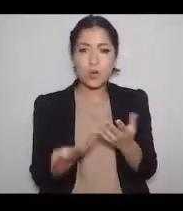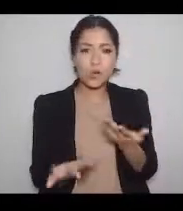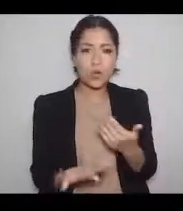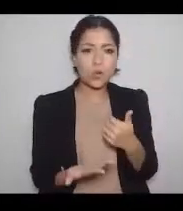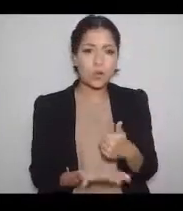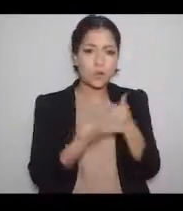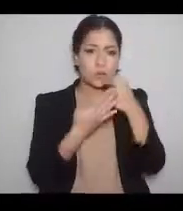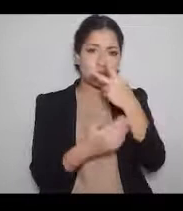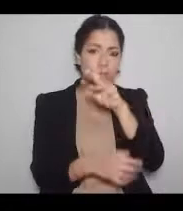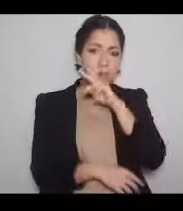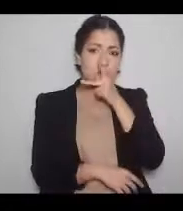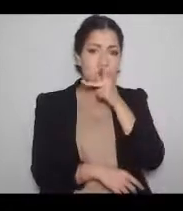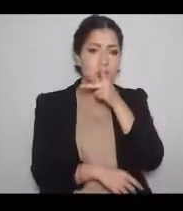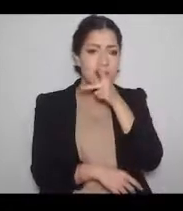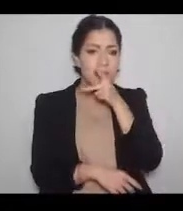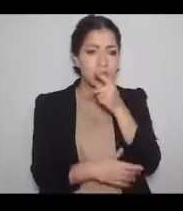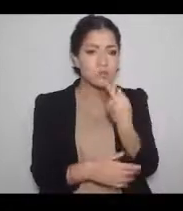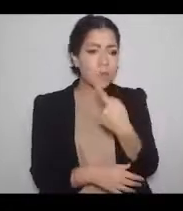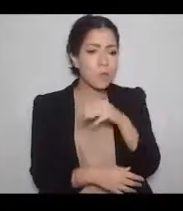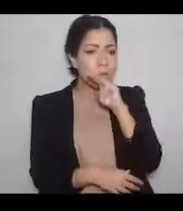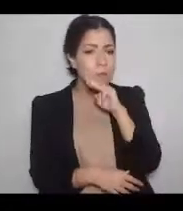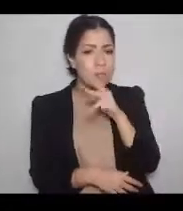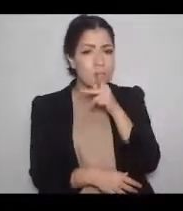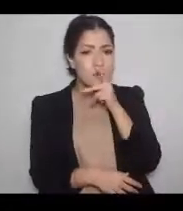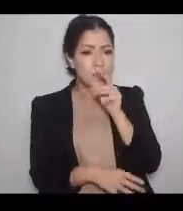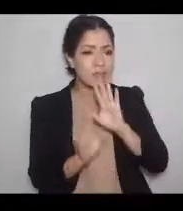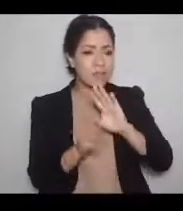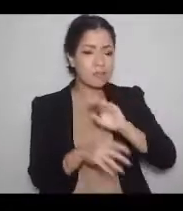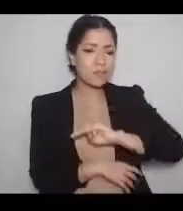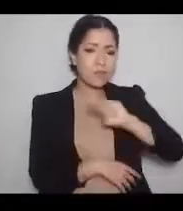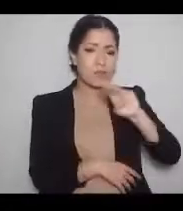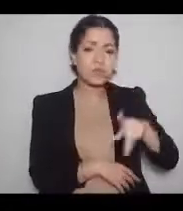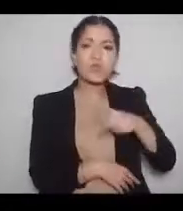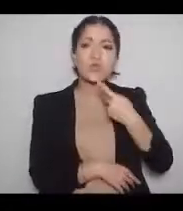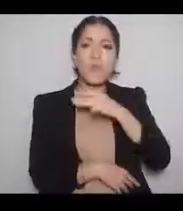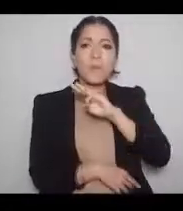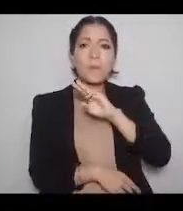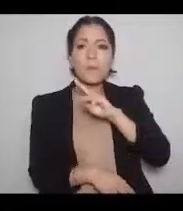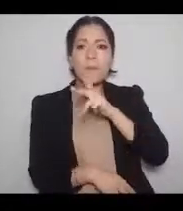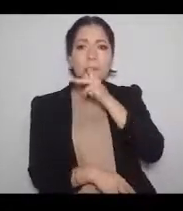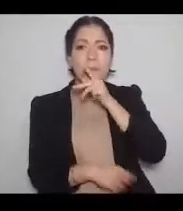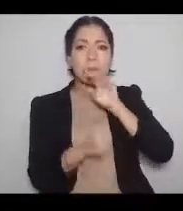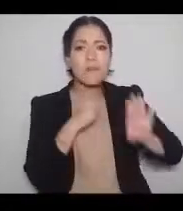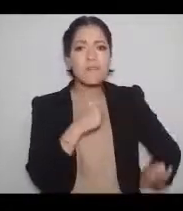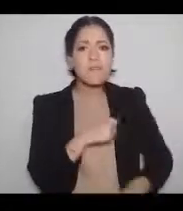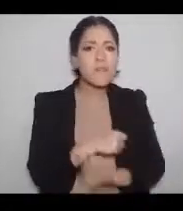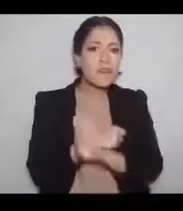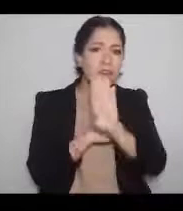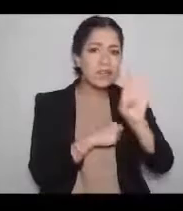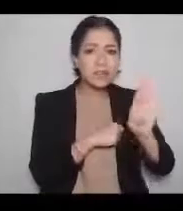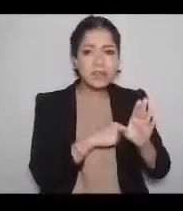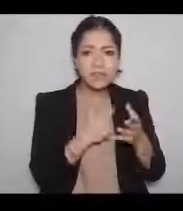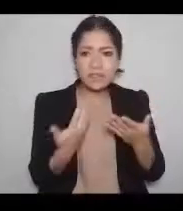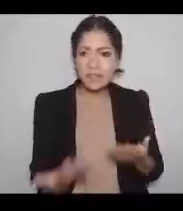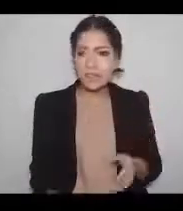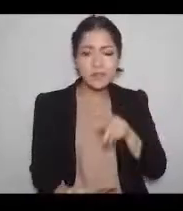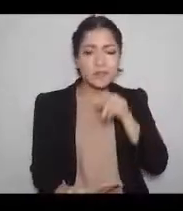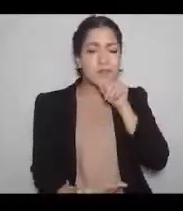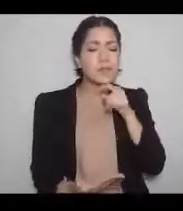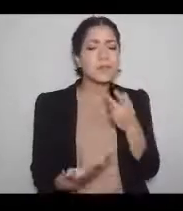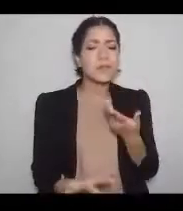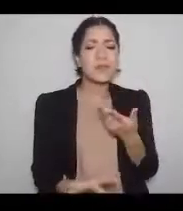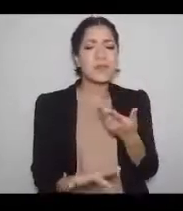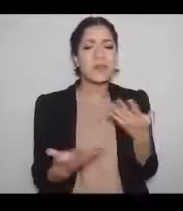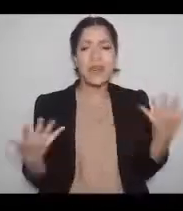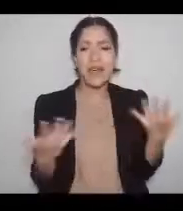muerto. Su padre es un fantasma. Hamlet cree seguir sus designios, pero arma un desmadre y acaba con todo